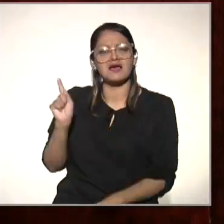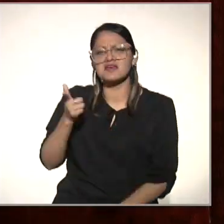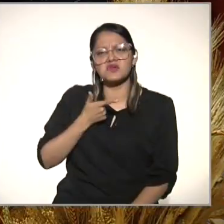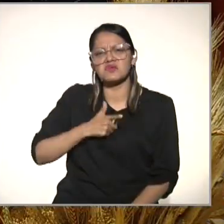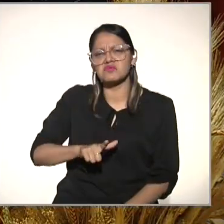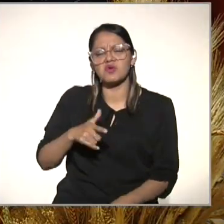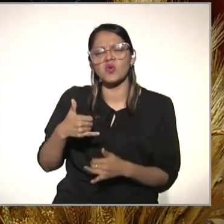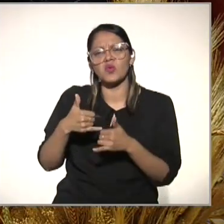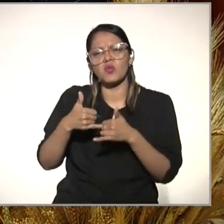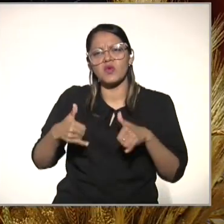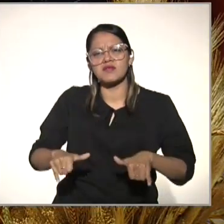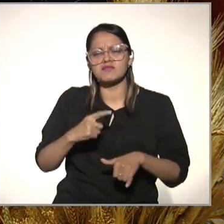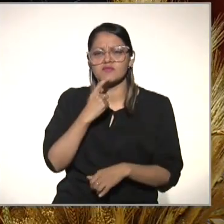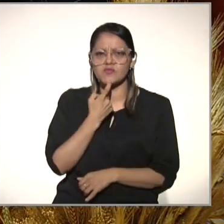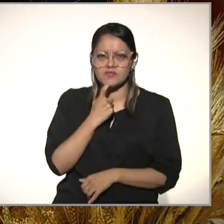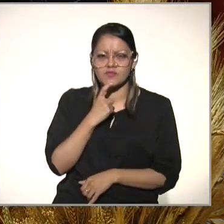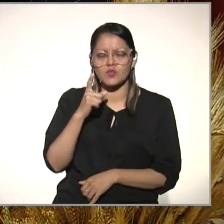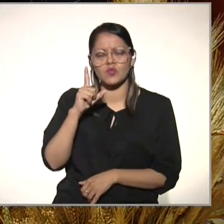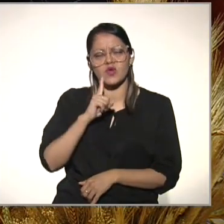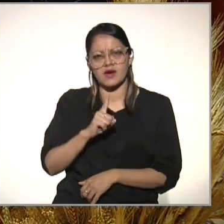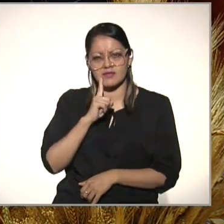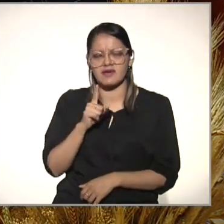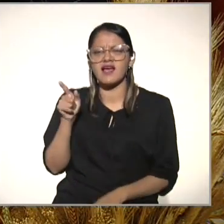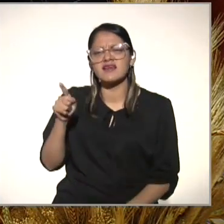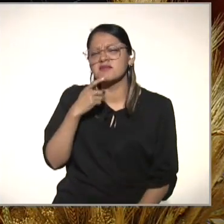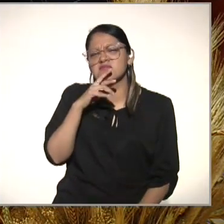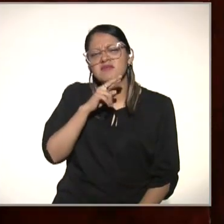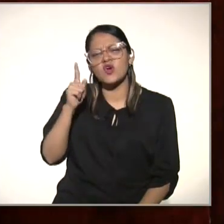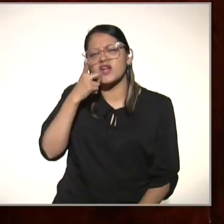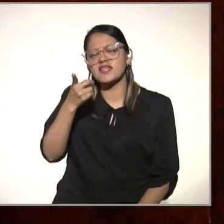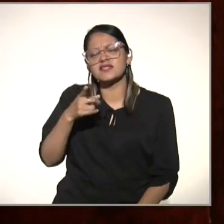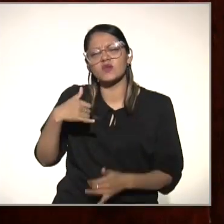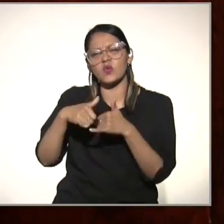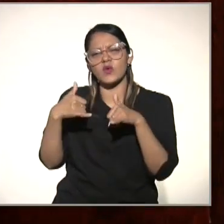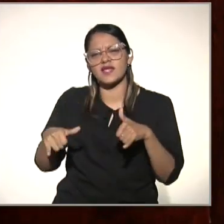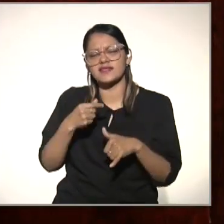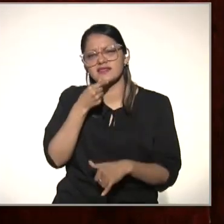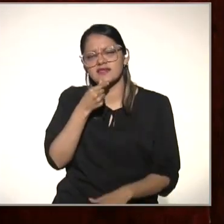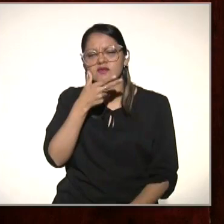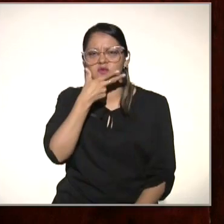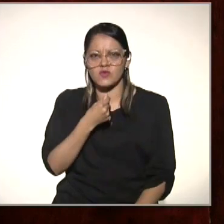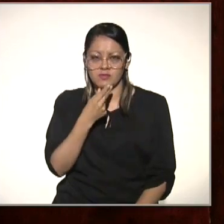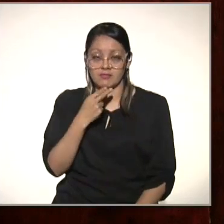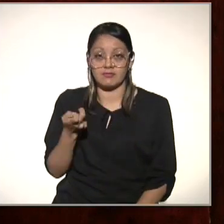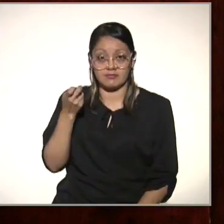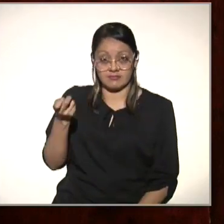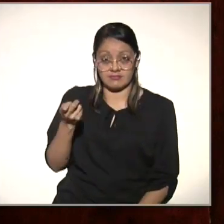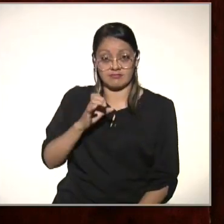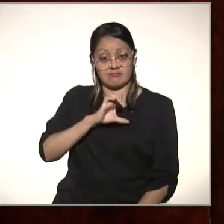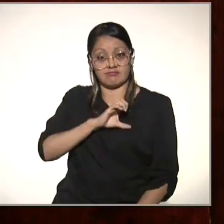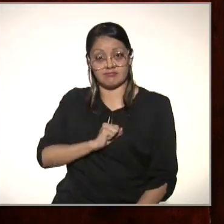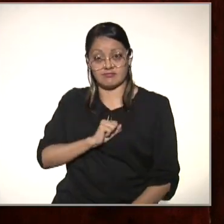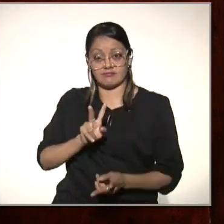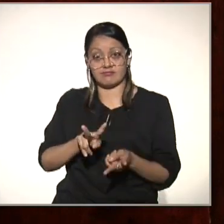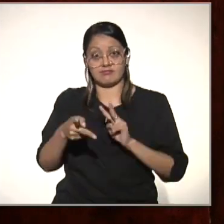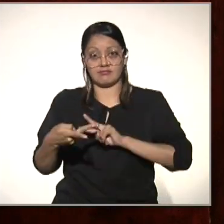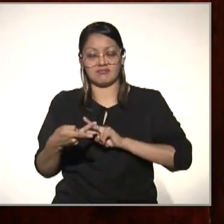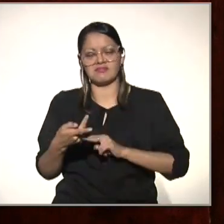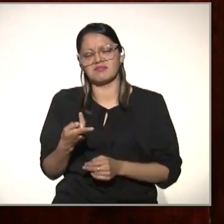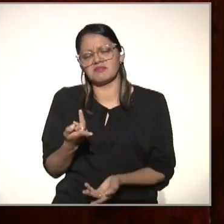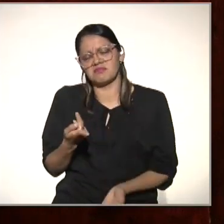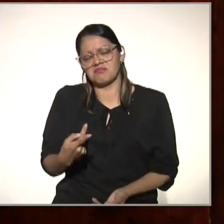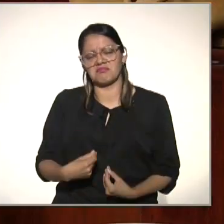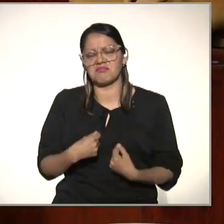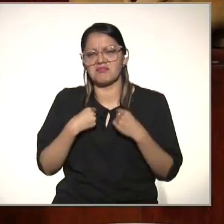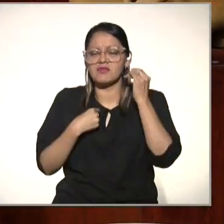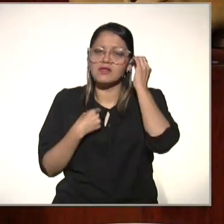con muñecas o cosas de niñas. Ella prefería juguetes de niños y no por eso tuvo una preferencia diferente.